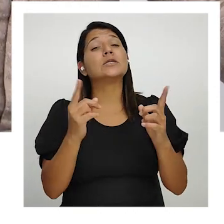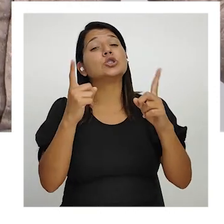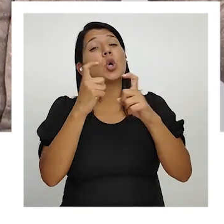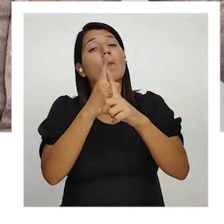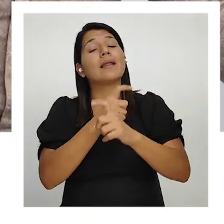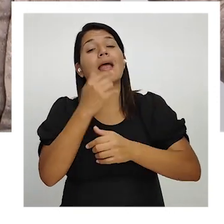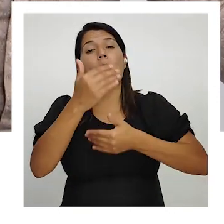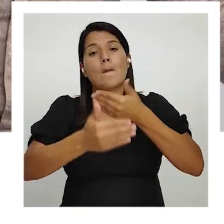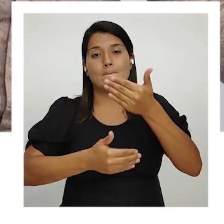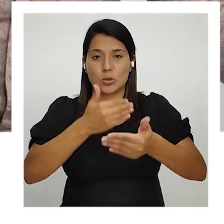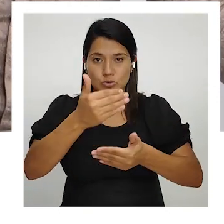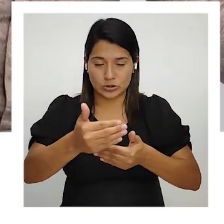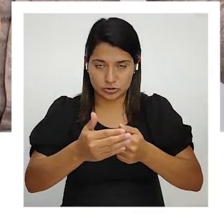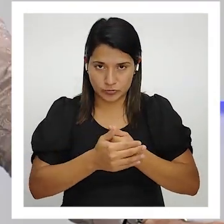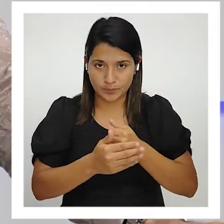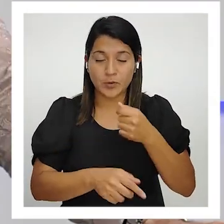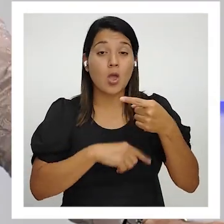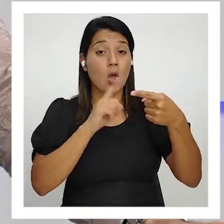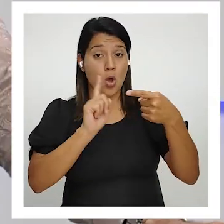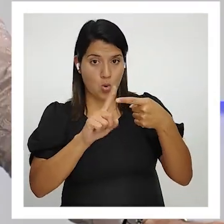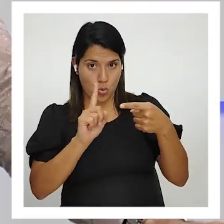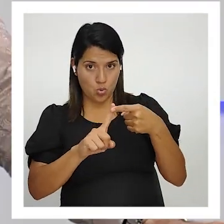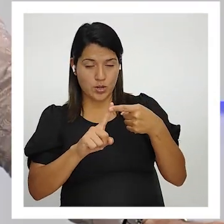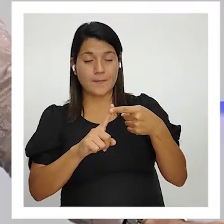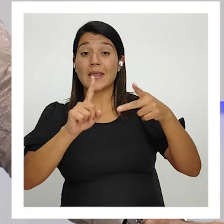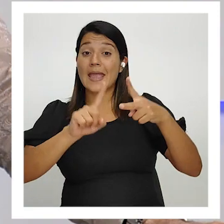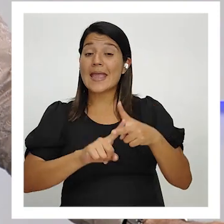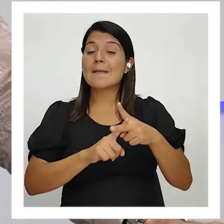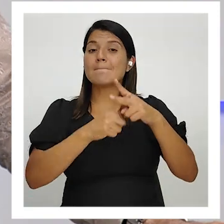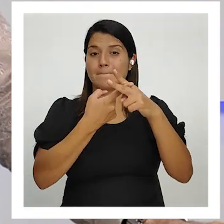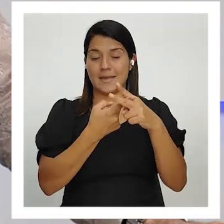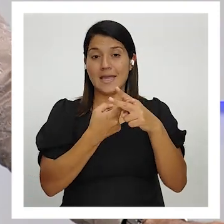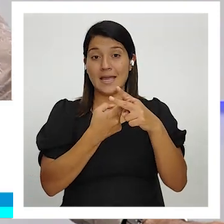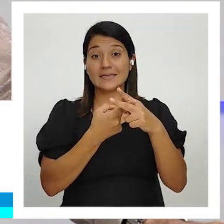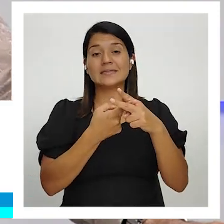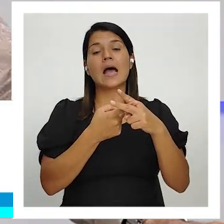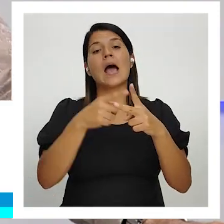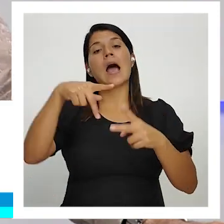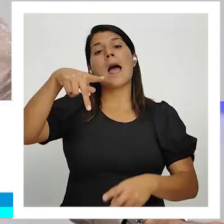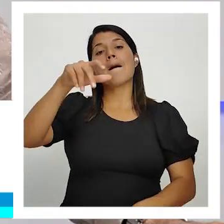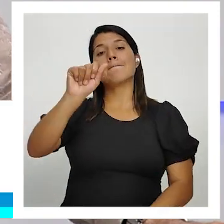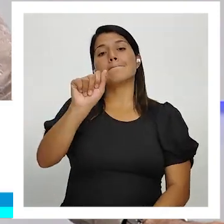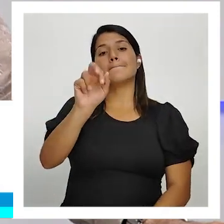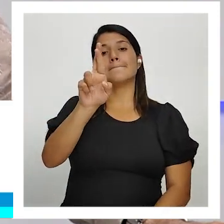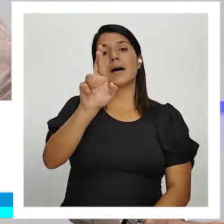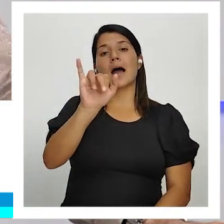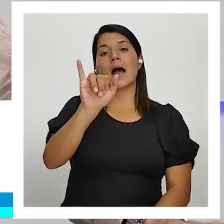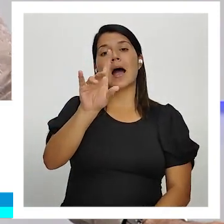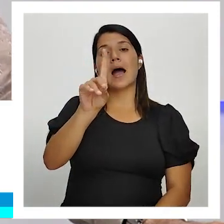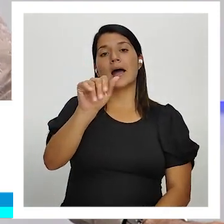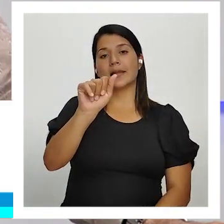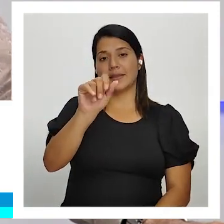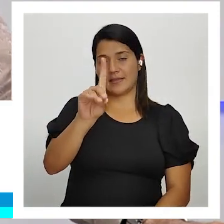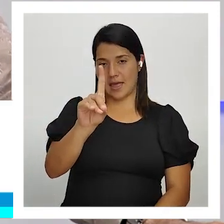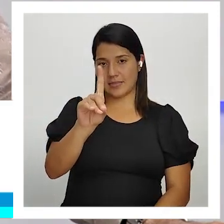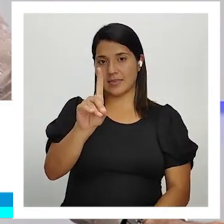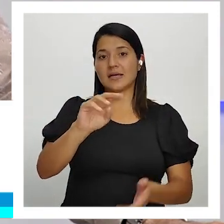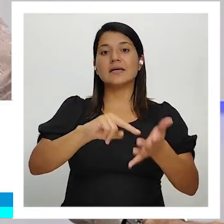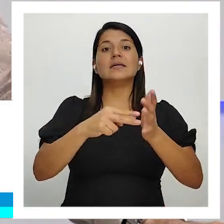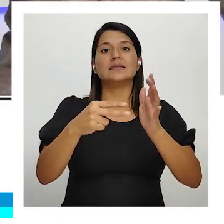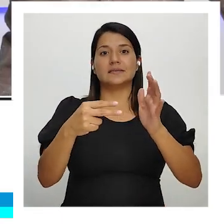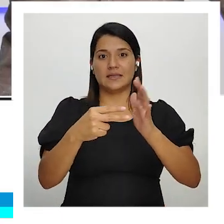Una es que empieza a regir la paridad no solamente vertical, es decir, para abajo, sino